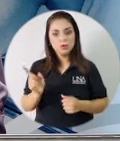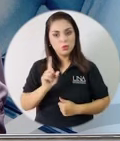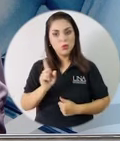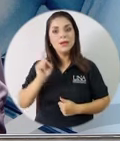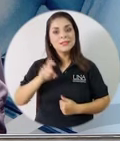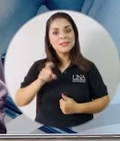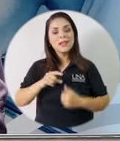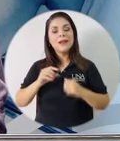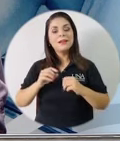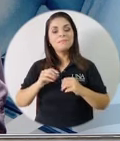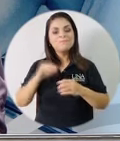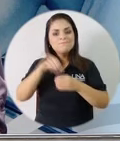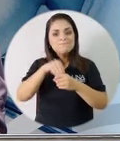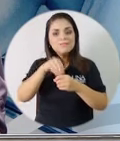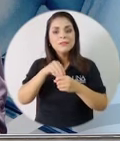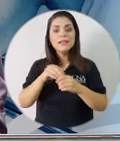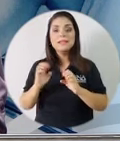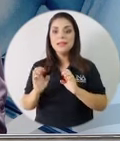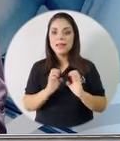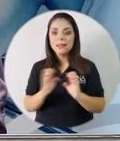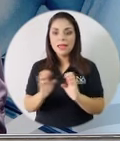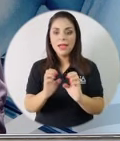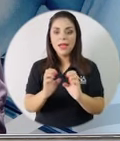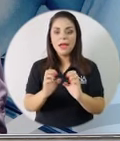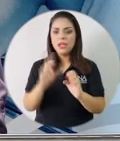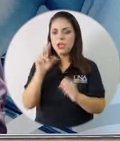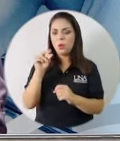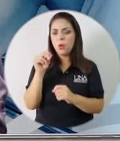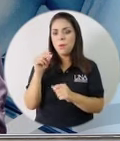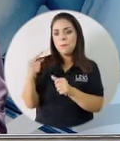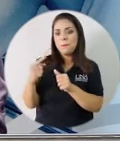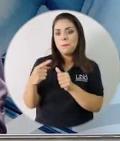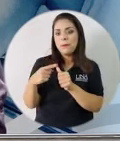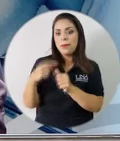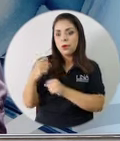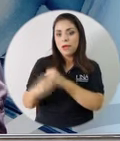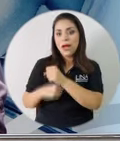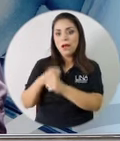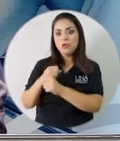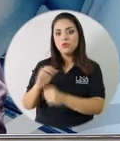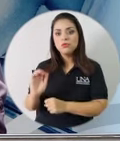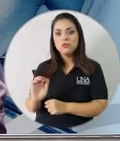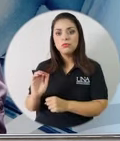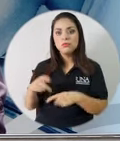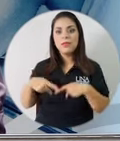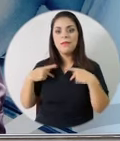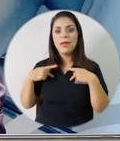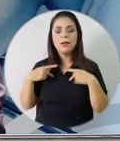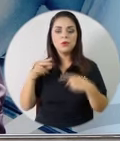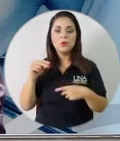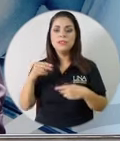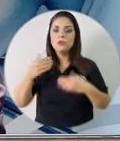estratégica que empiece no desde los primeros años de vida, sino desde que las nuevas generaciones están en el vientre materno.